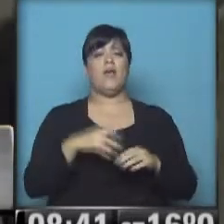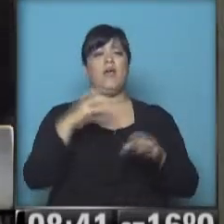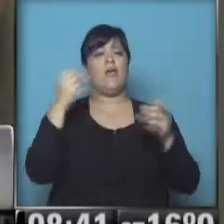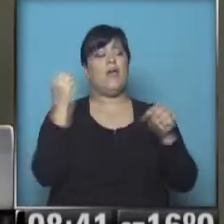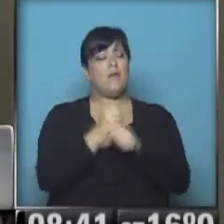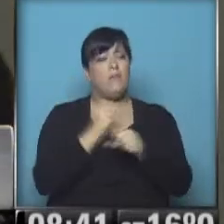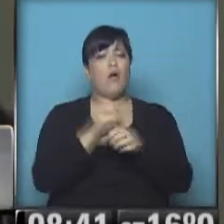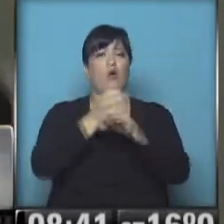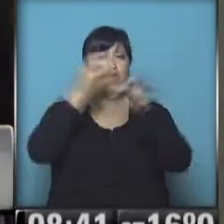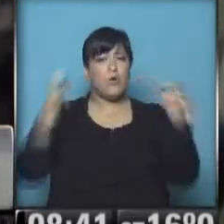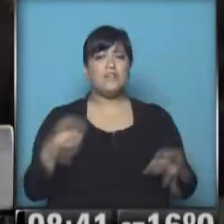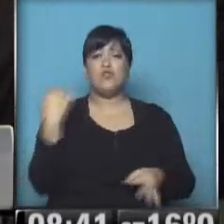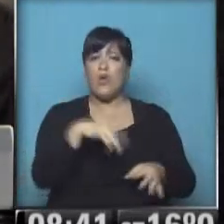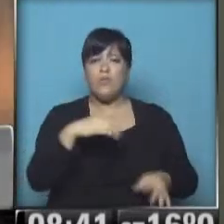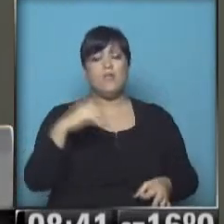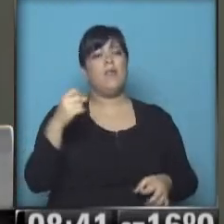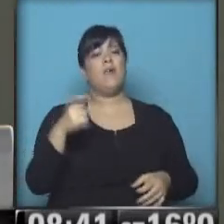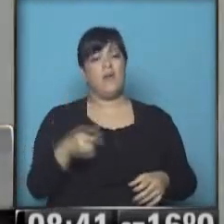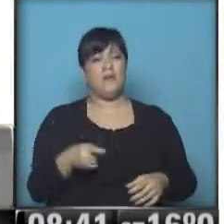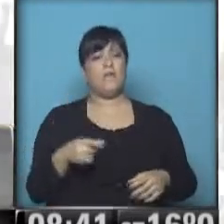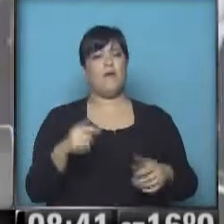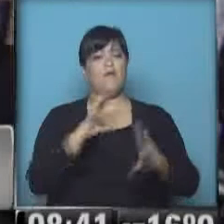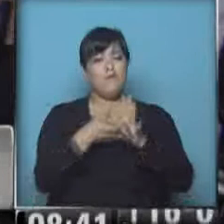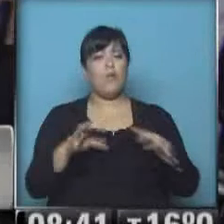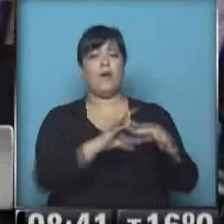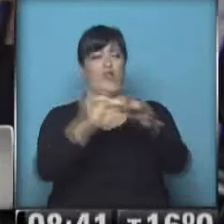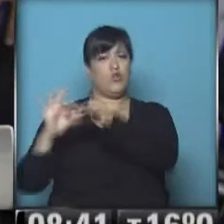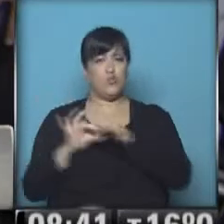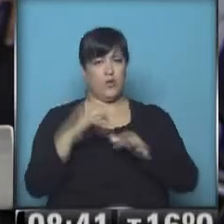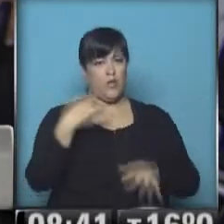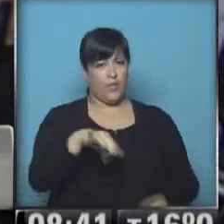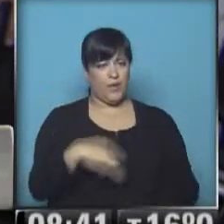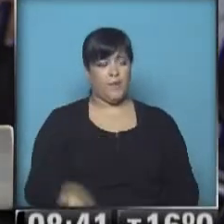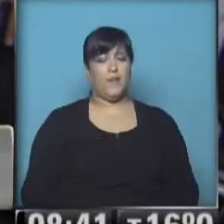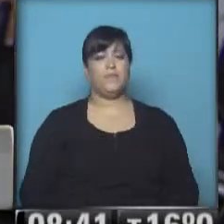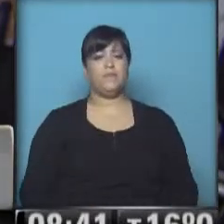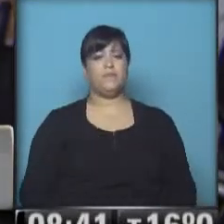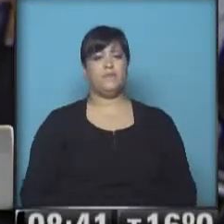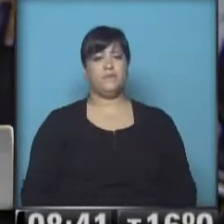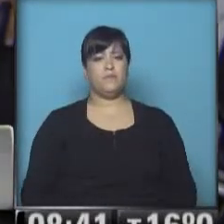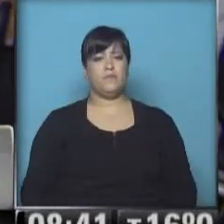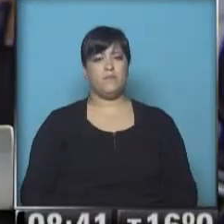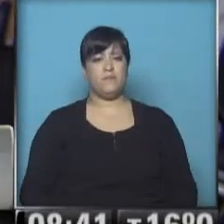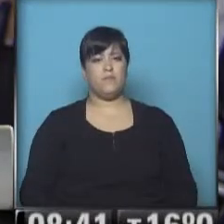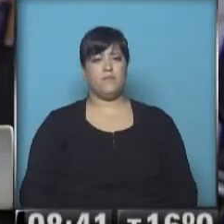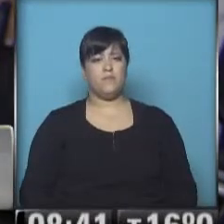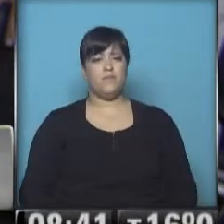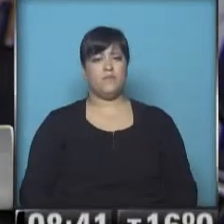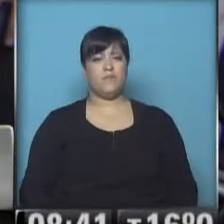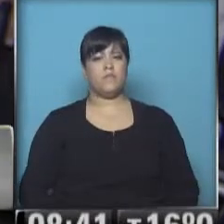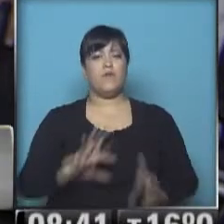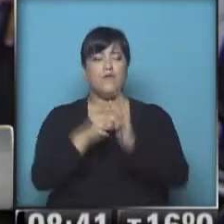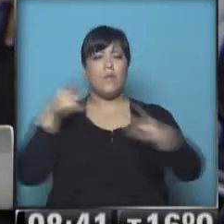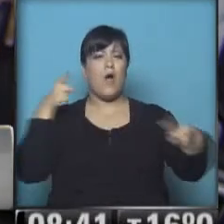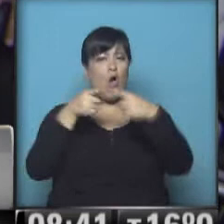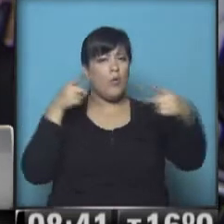Tienen que fomentar y trabajar con eso. Ser como más unidos. Hay puntos nodales que incluso se focalizaron